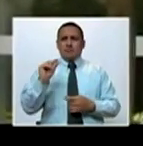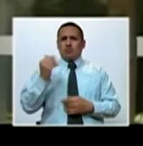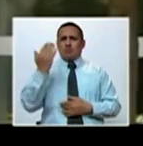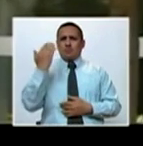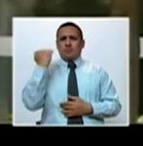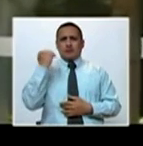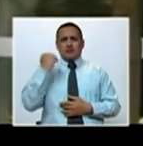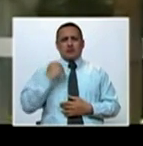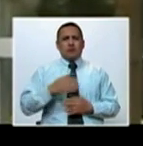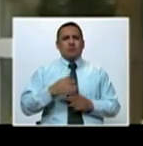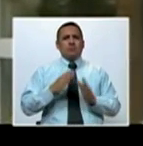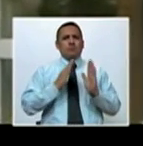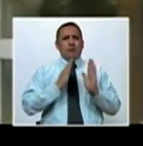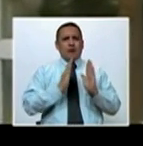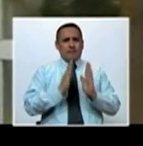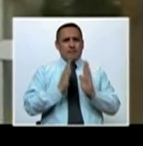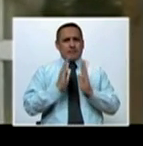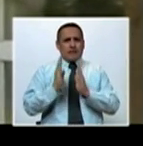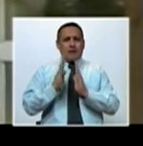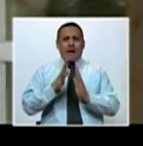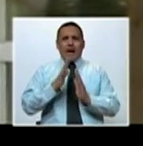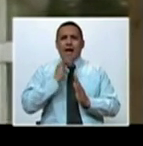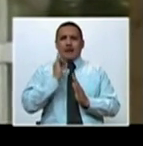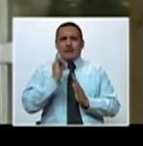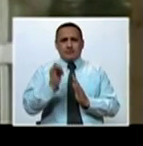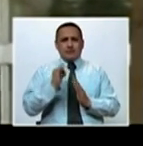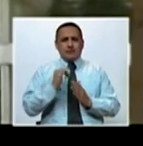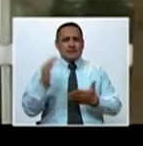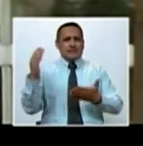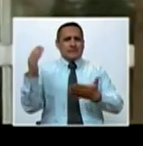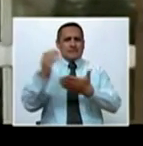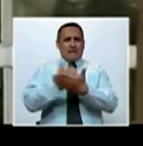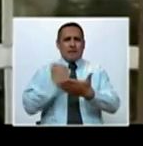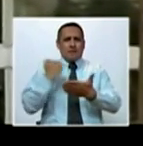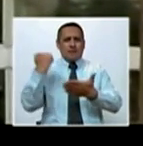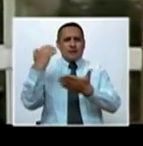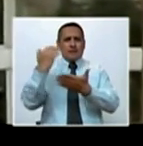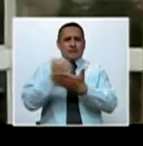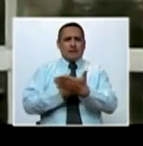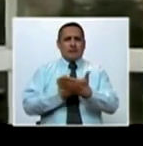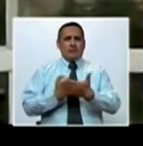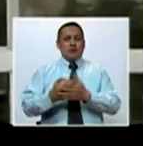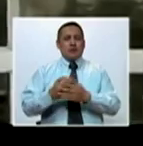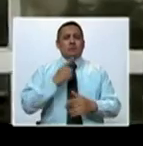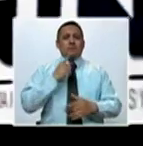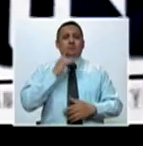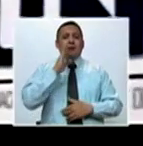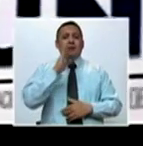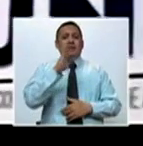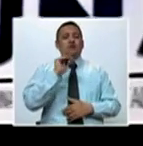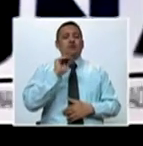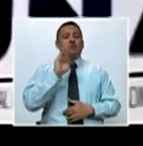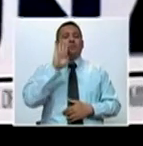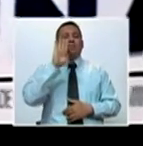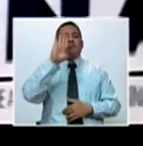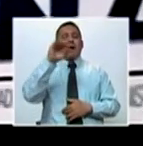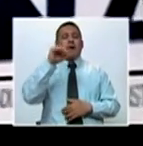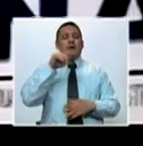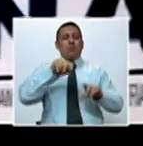hasta hace poco procedía de esta manera, es decir, embargando